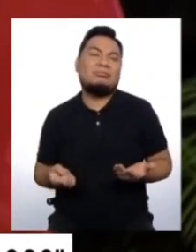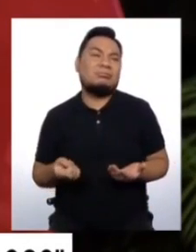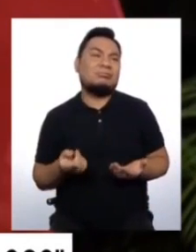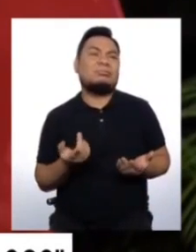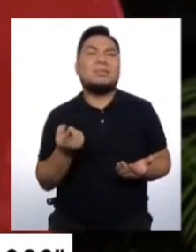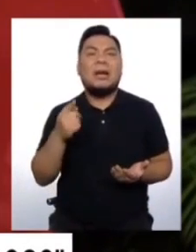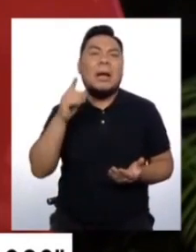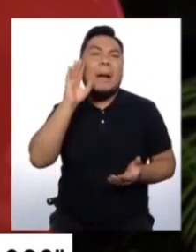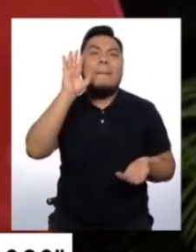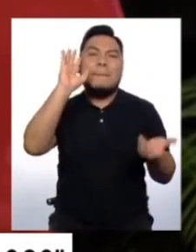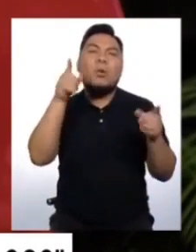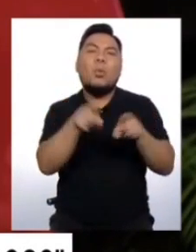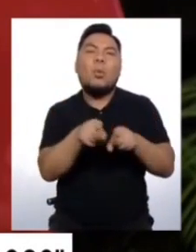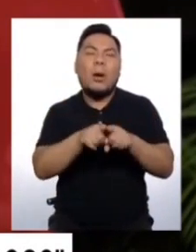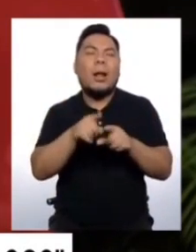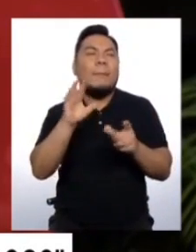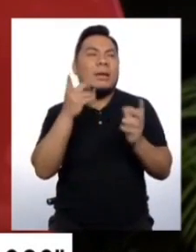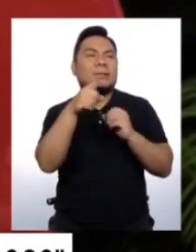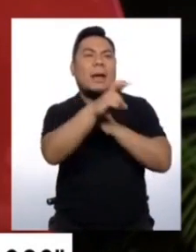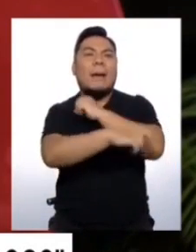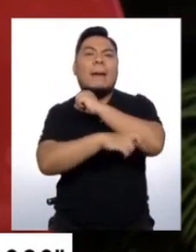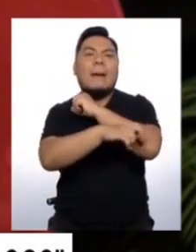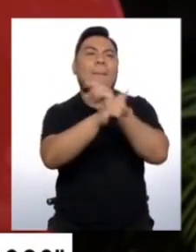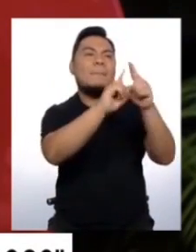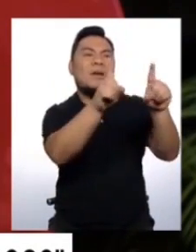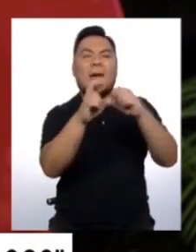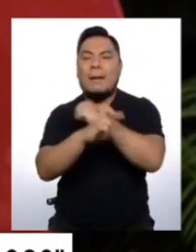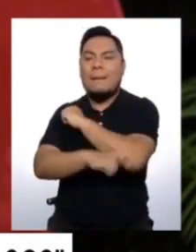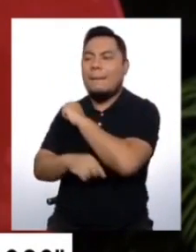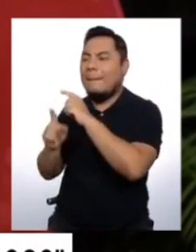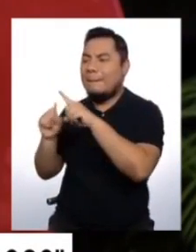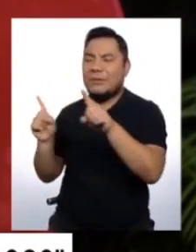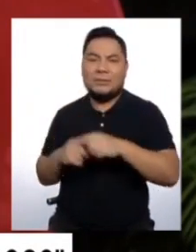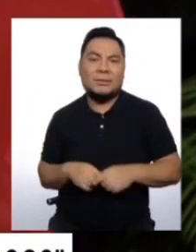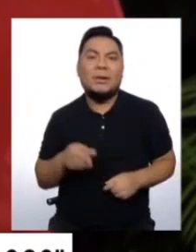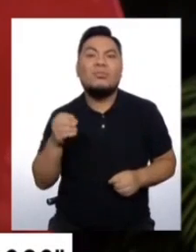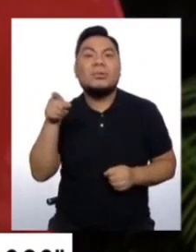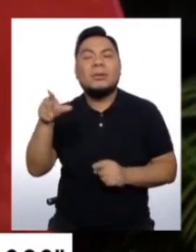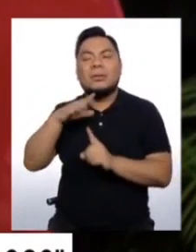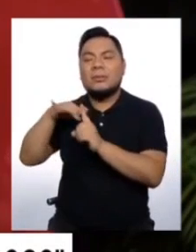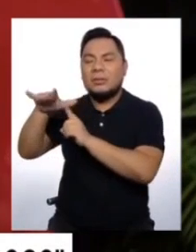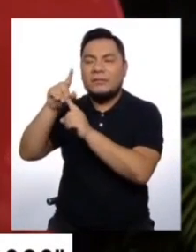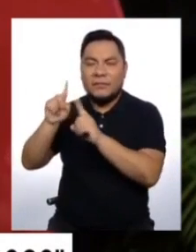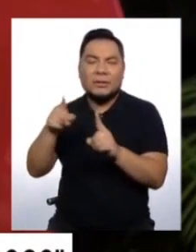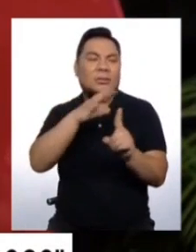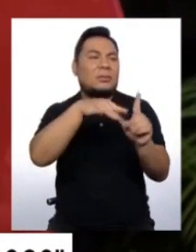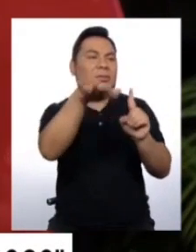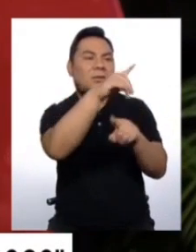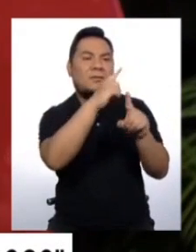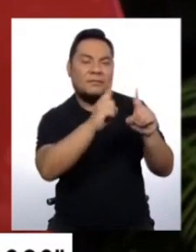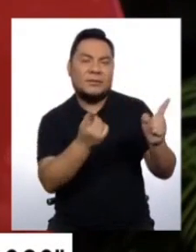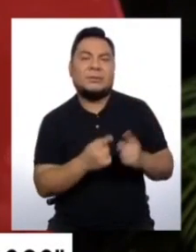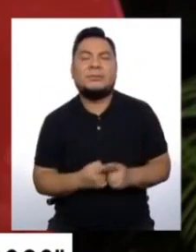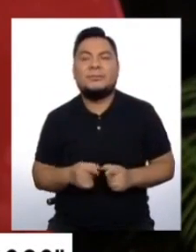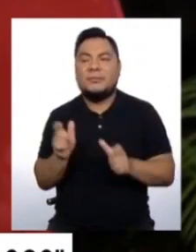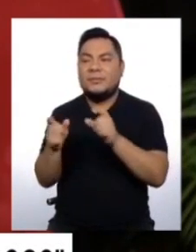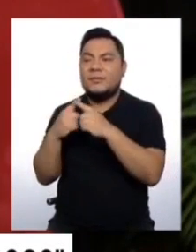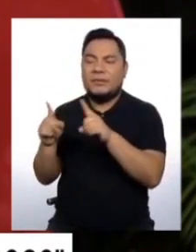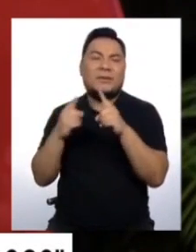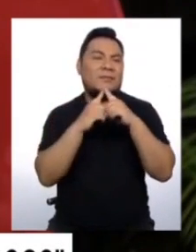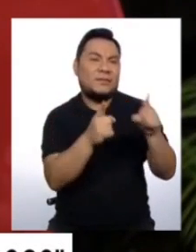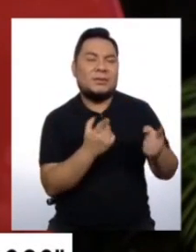como dos países diferentes en cuanto a las características climáticas en cada una de esas